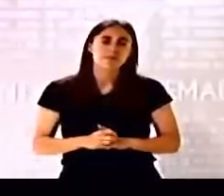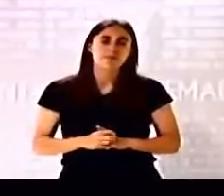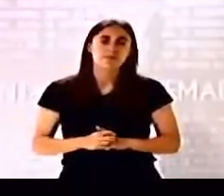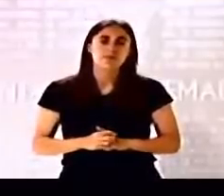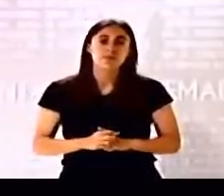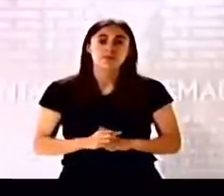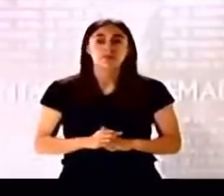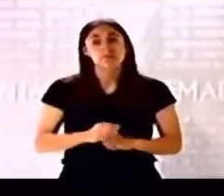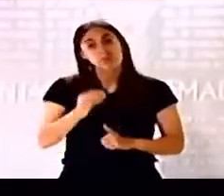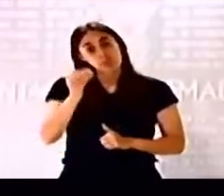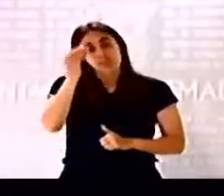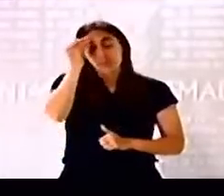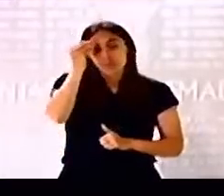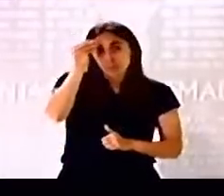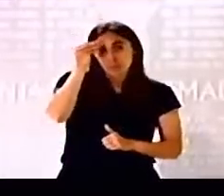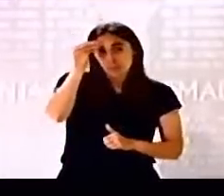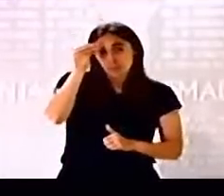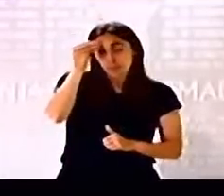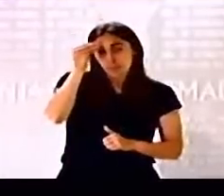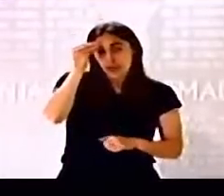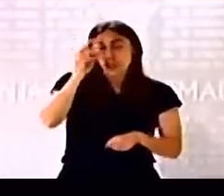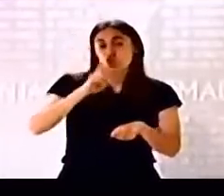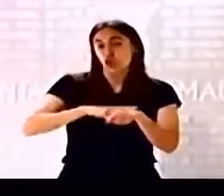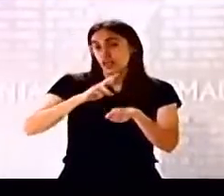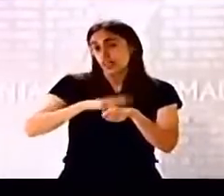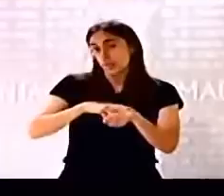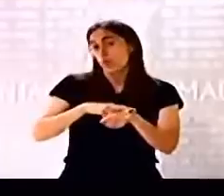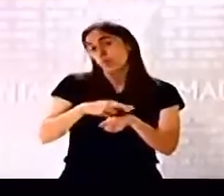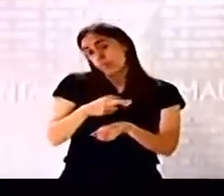Creo que vamos a muy buen ritmo en la Comunidad Autónoma de Extremadura.